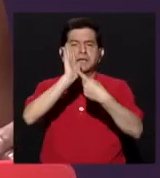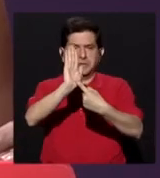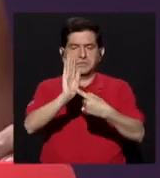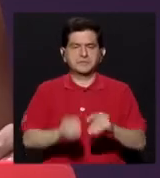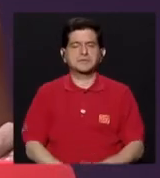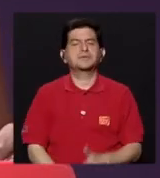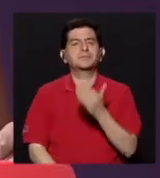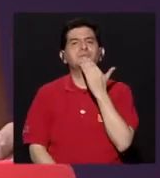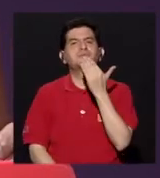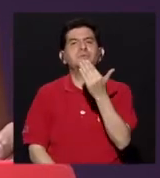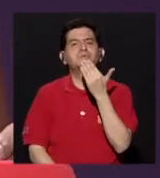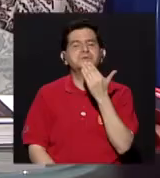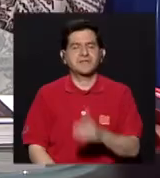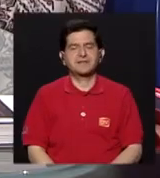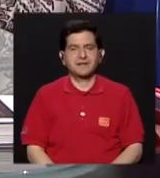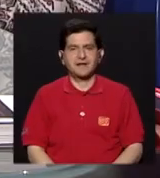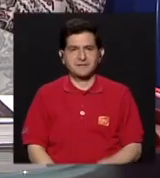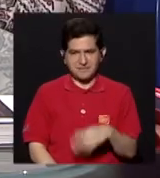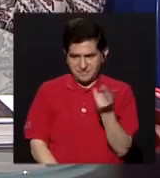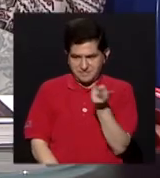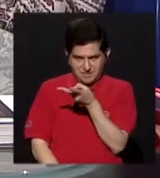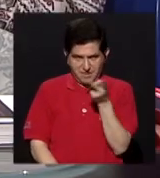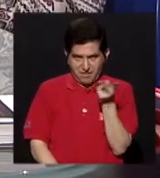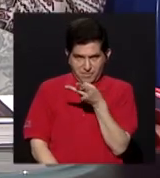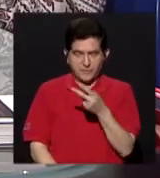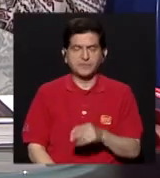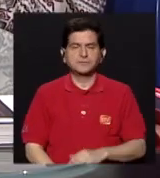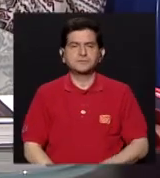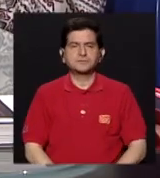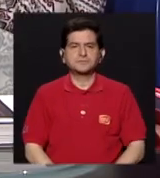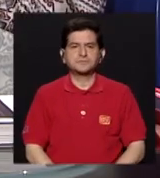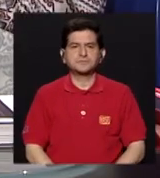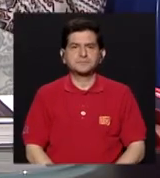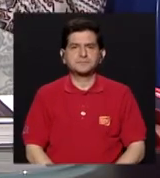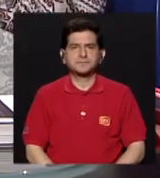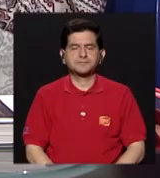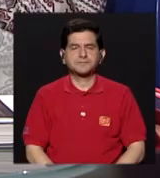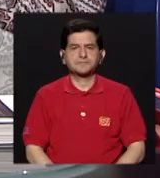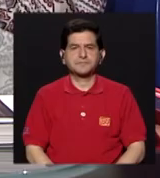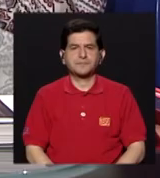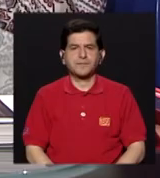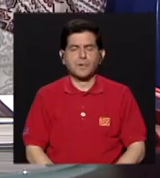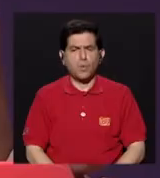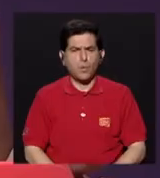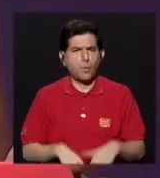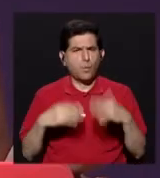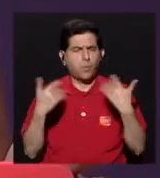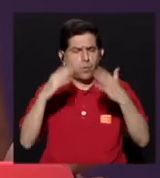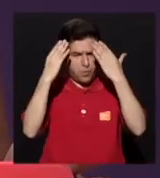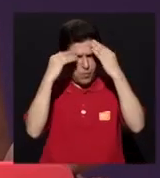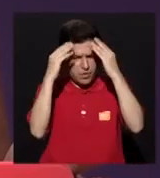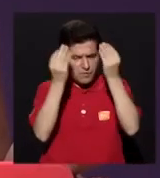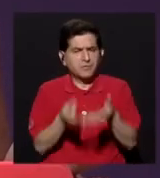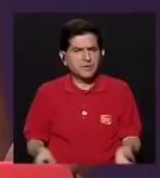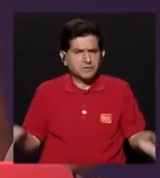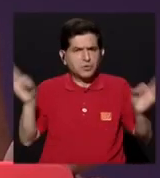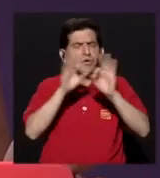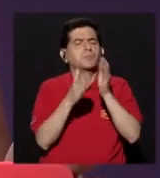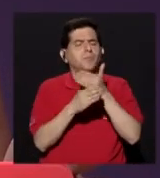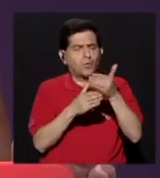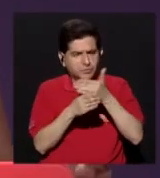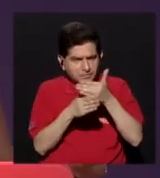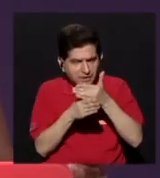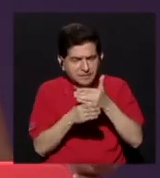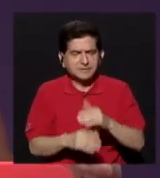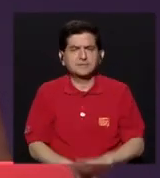Sí. Muchas gracias, Eric, muchas gracias, Ana. Realmente ha sido muy valiosa la información que nos han compartido. Estoy